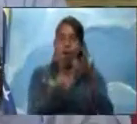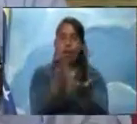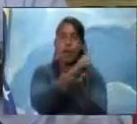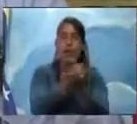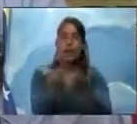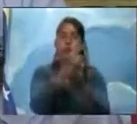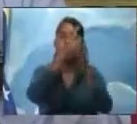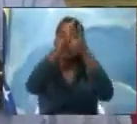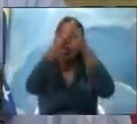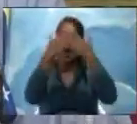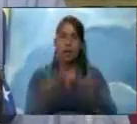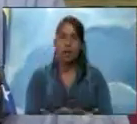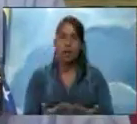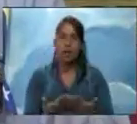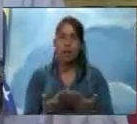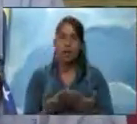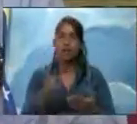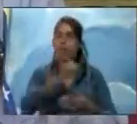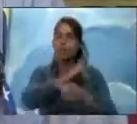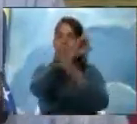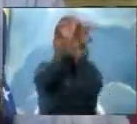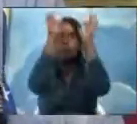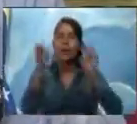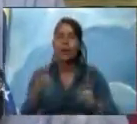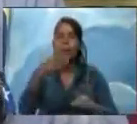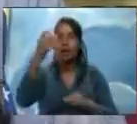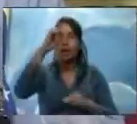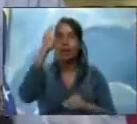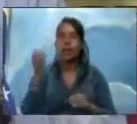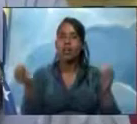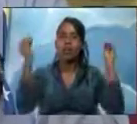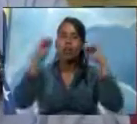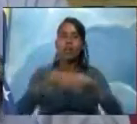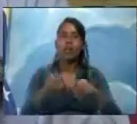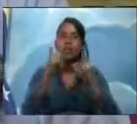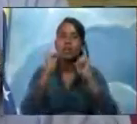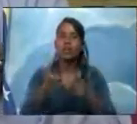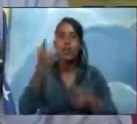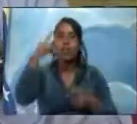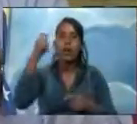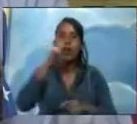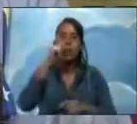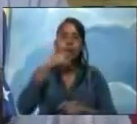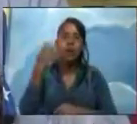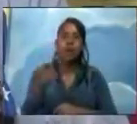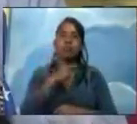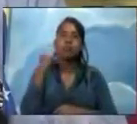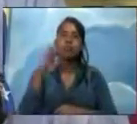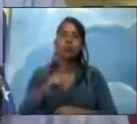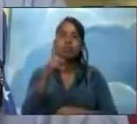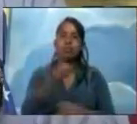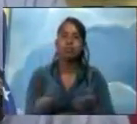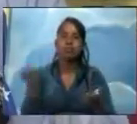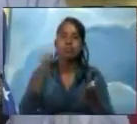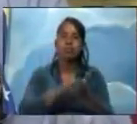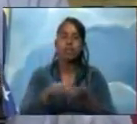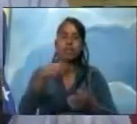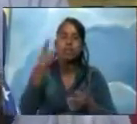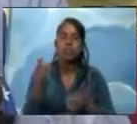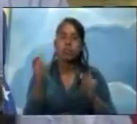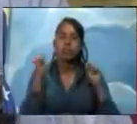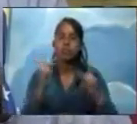los libros fueron abiertos. De la manera que Dios ha establecido para los hombres, que mueran una sola vez y después de